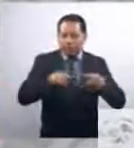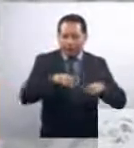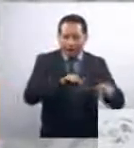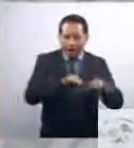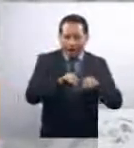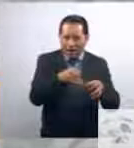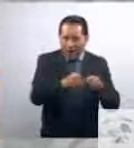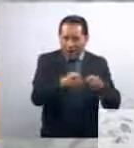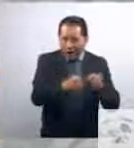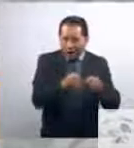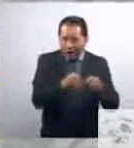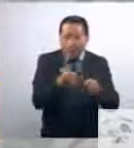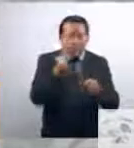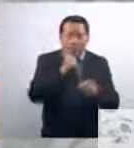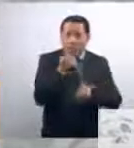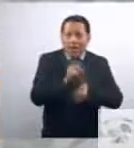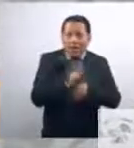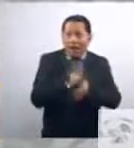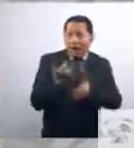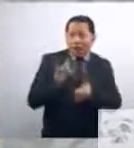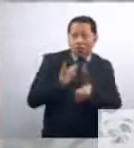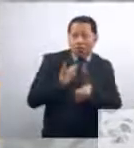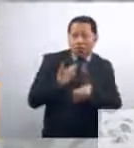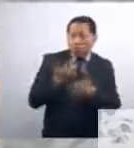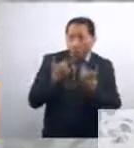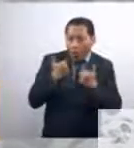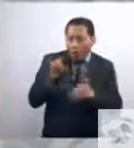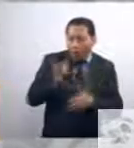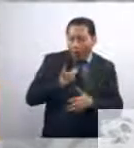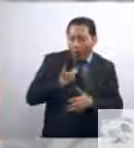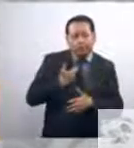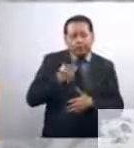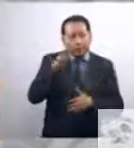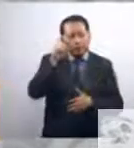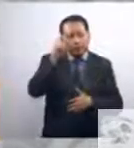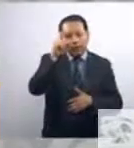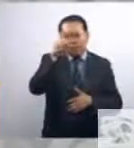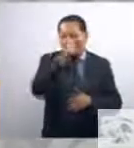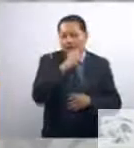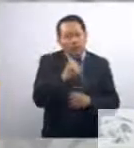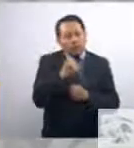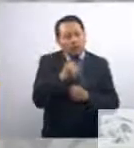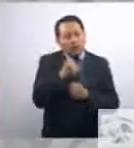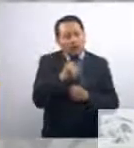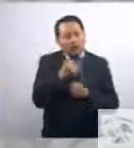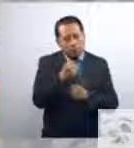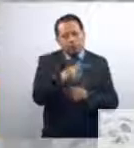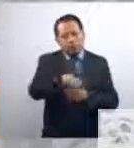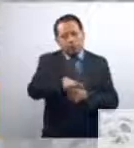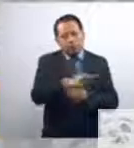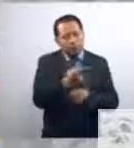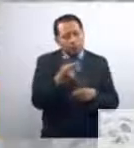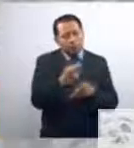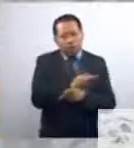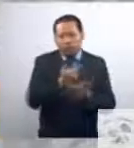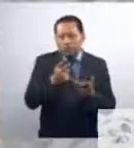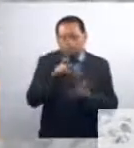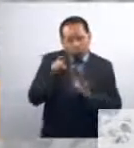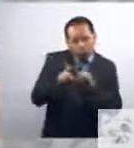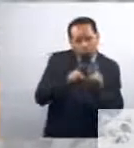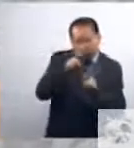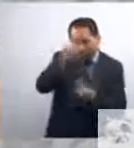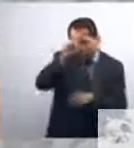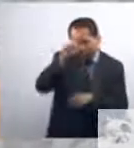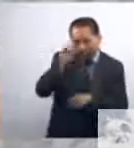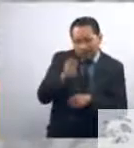lo que un día de retraso en los pagos les afecta de manera muy importante al propiciar incertidumbre